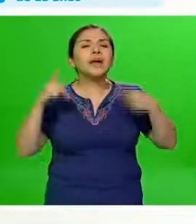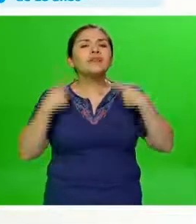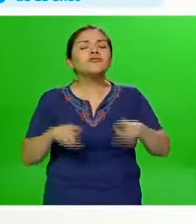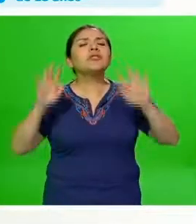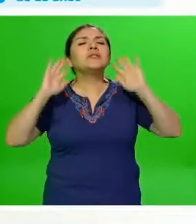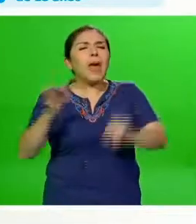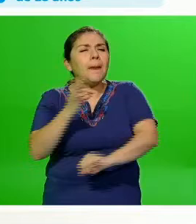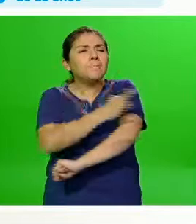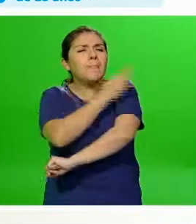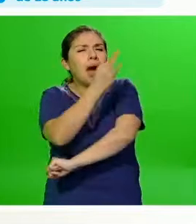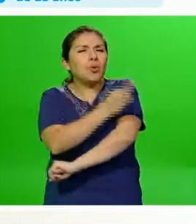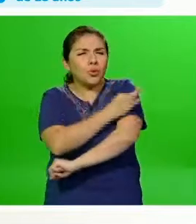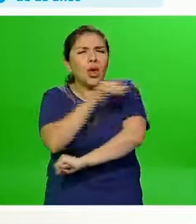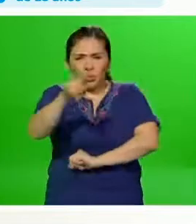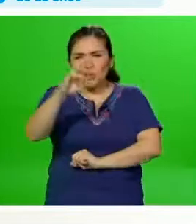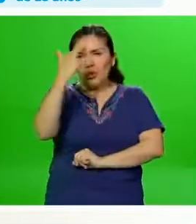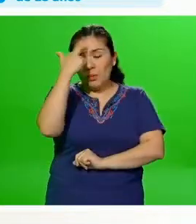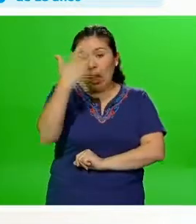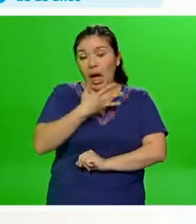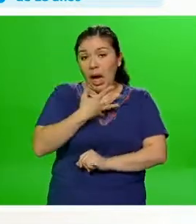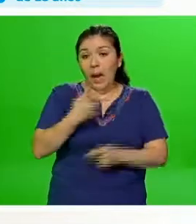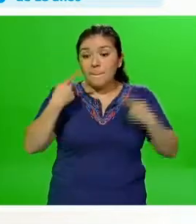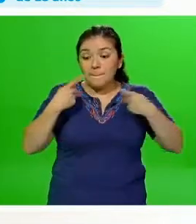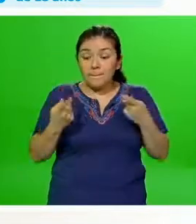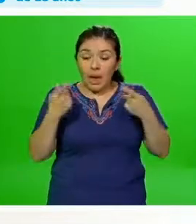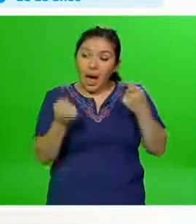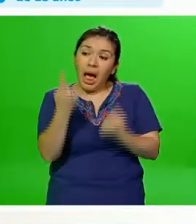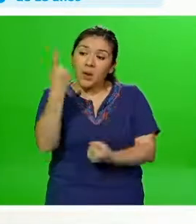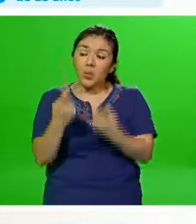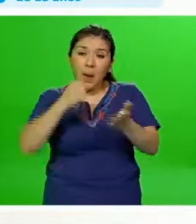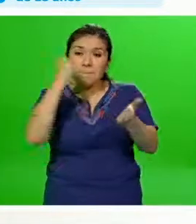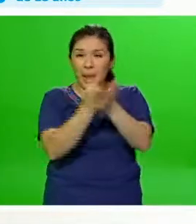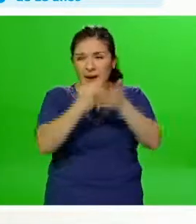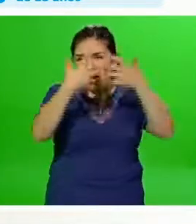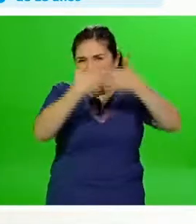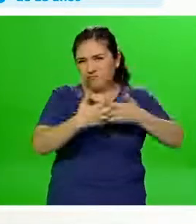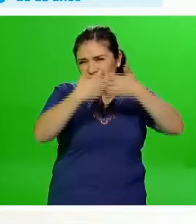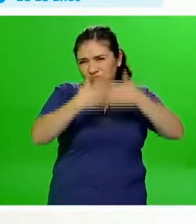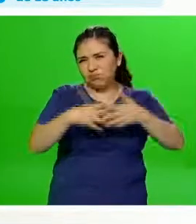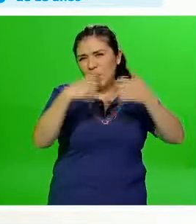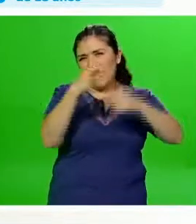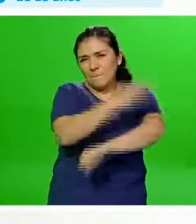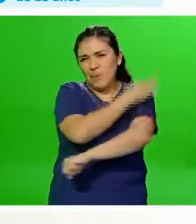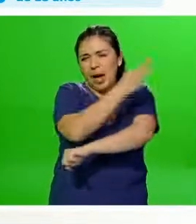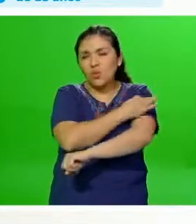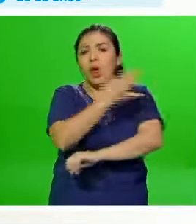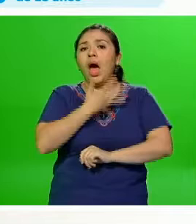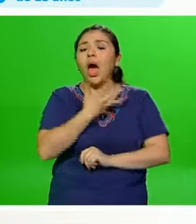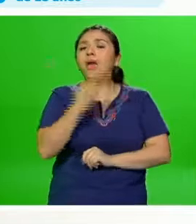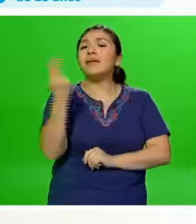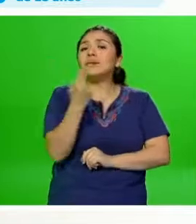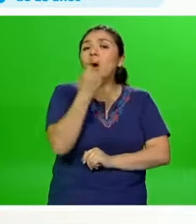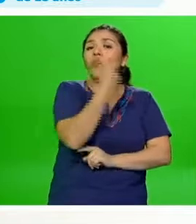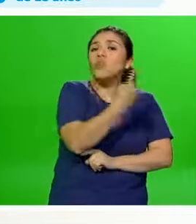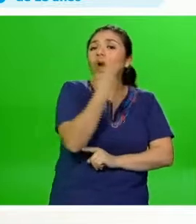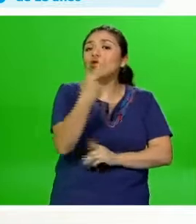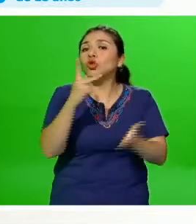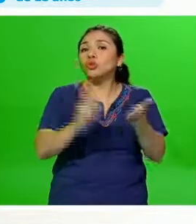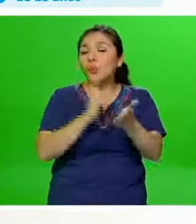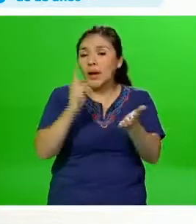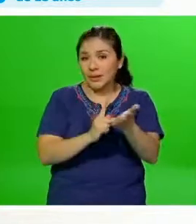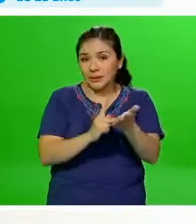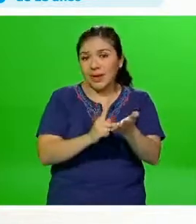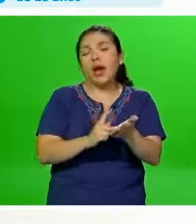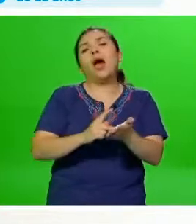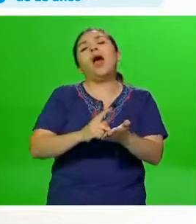sido vacunadas, recordando que hay vacunas que requieren de 2 dosis y algunas personas ya las recibieron, por eso la actualización para